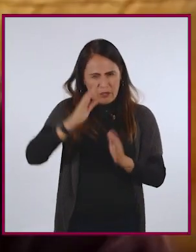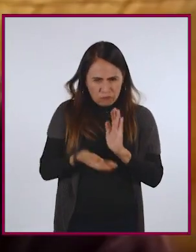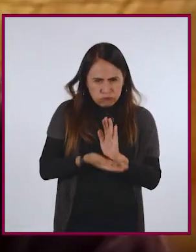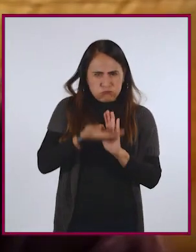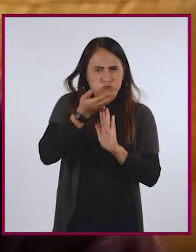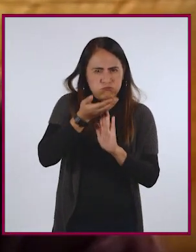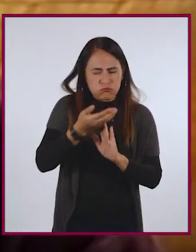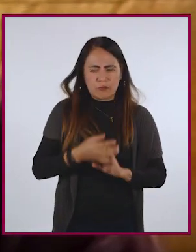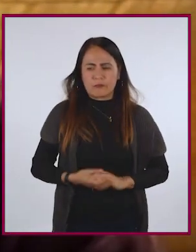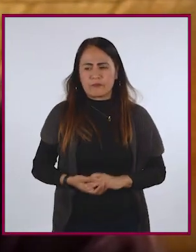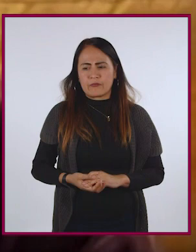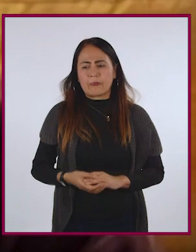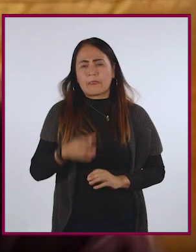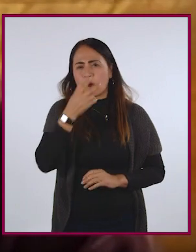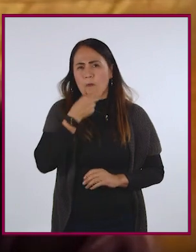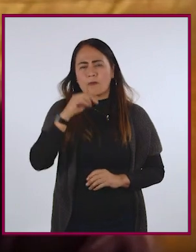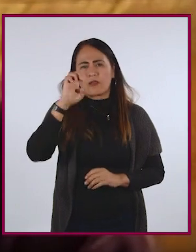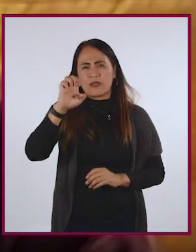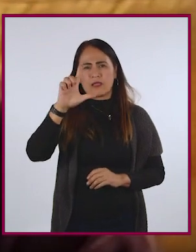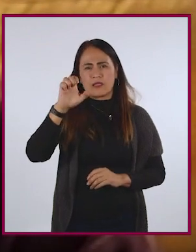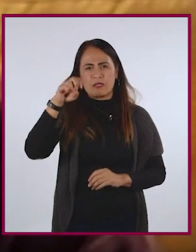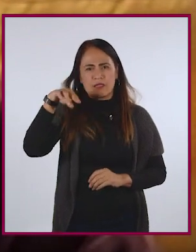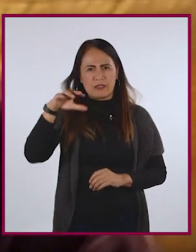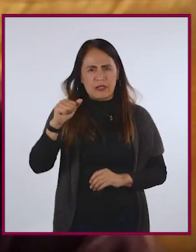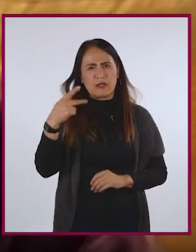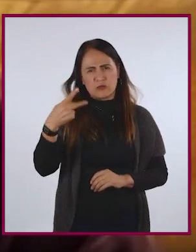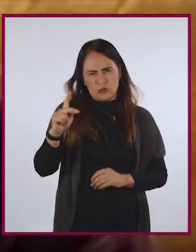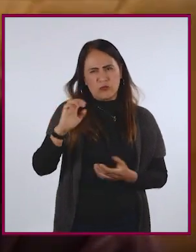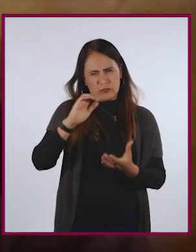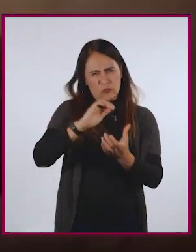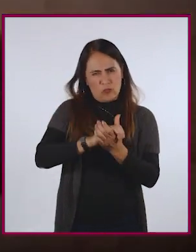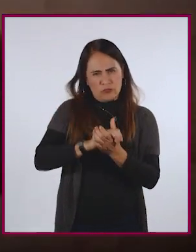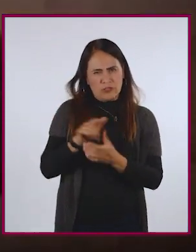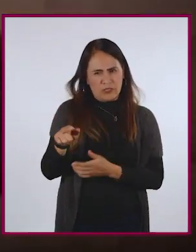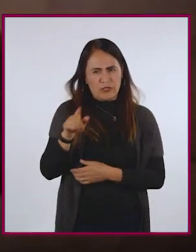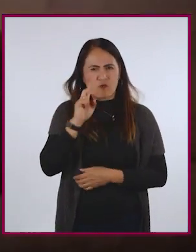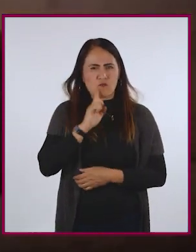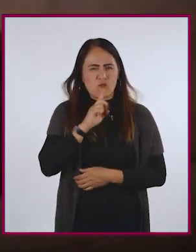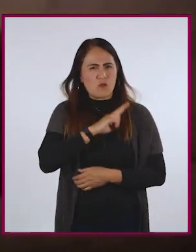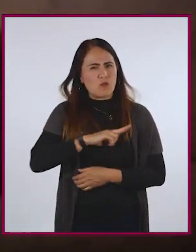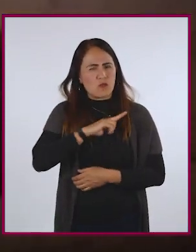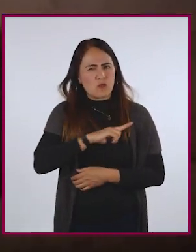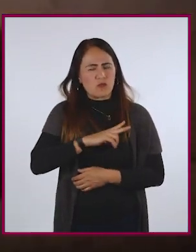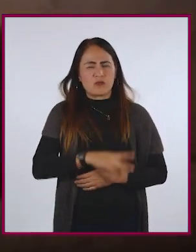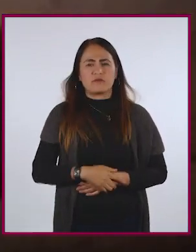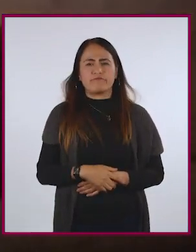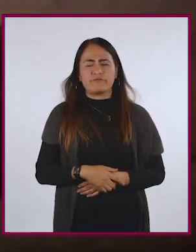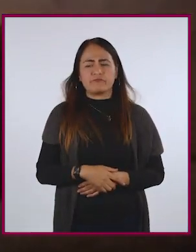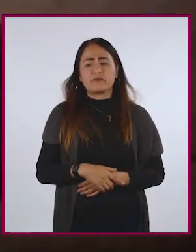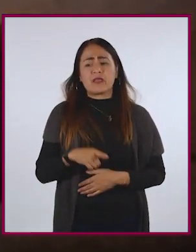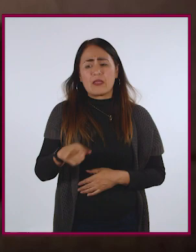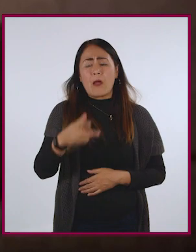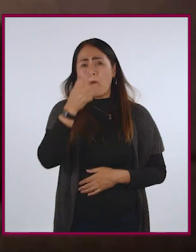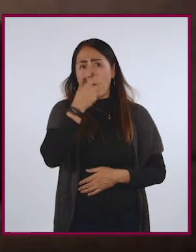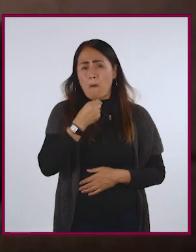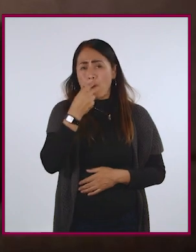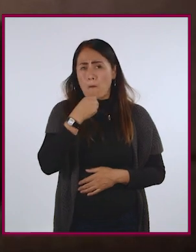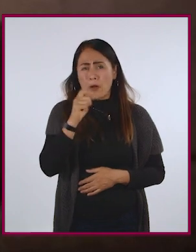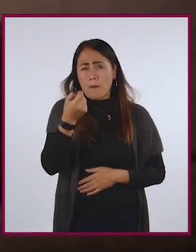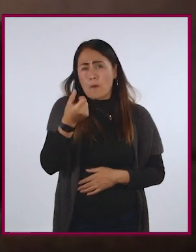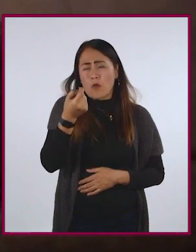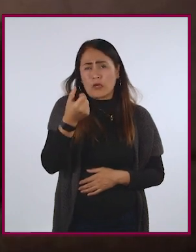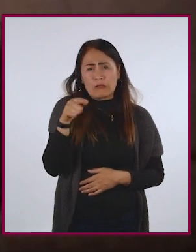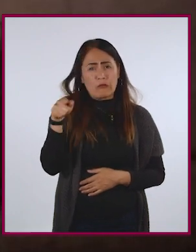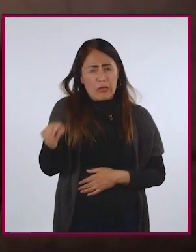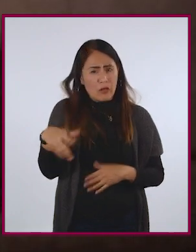general. De acuerdo a Elena Poniatowska, quien fuera su esposa, Pocos hombres han dado tanto a la